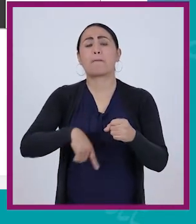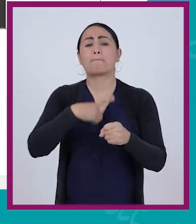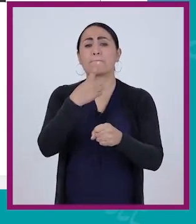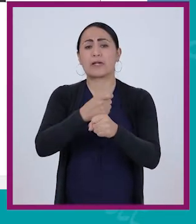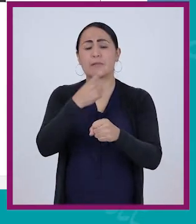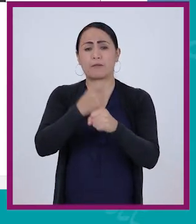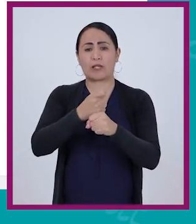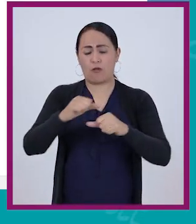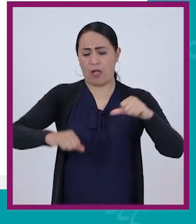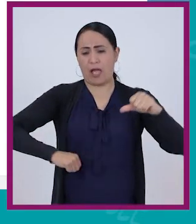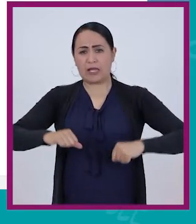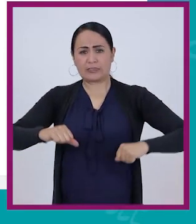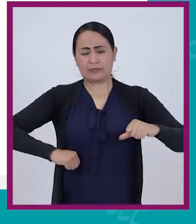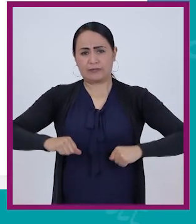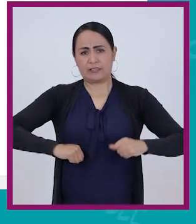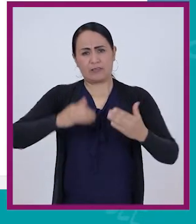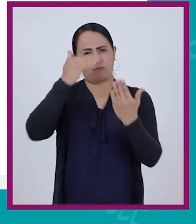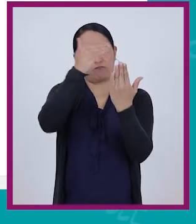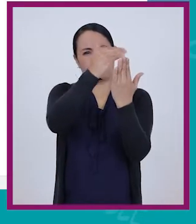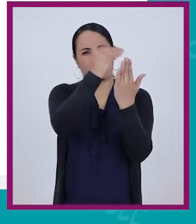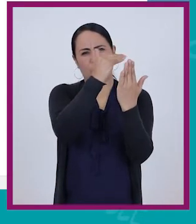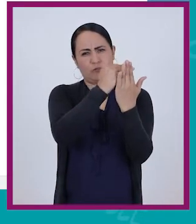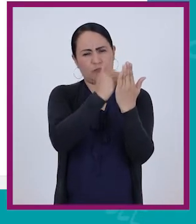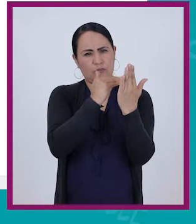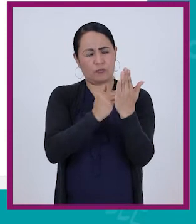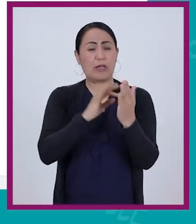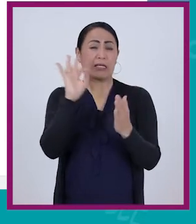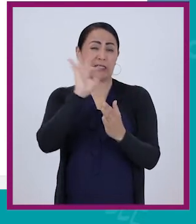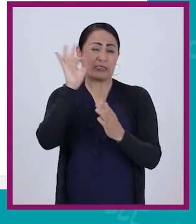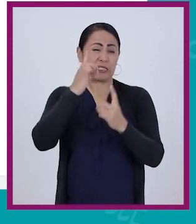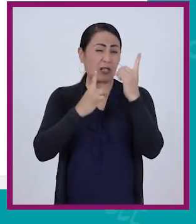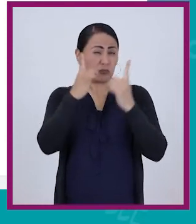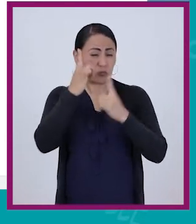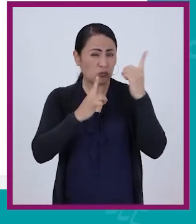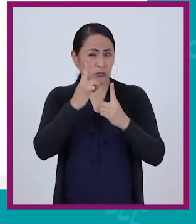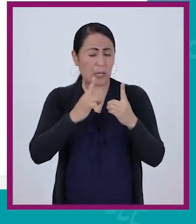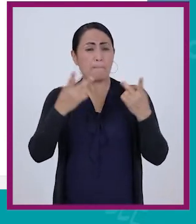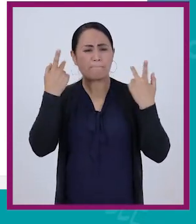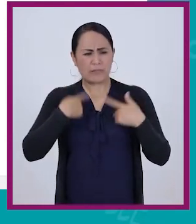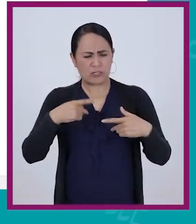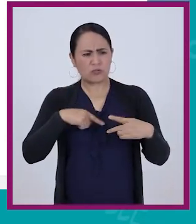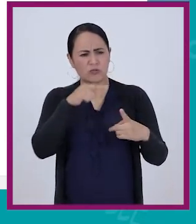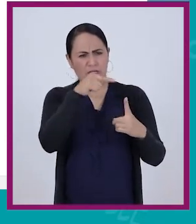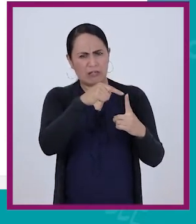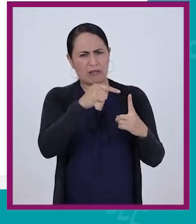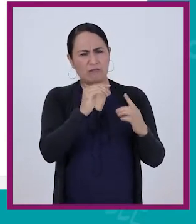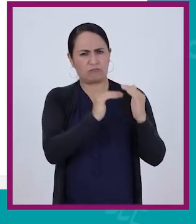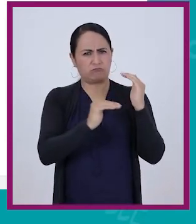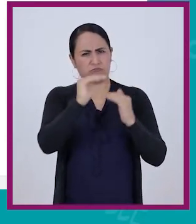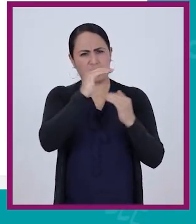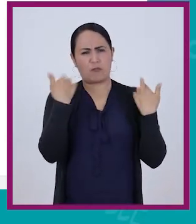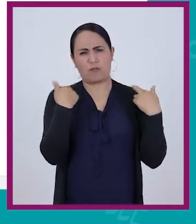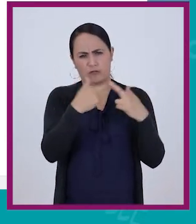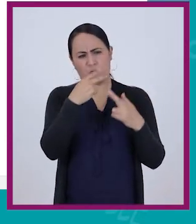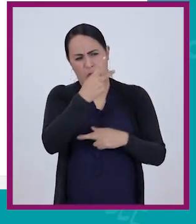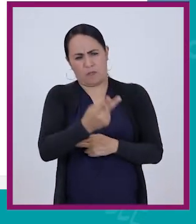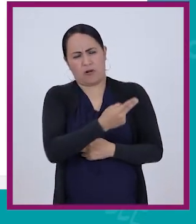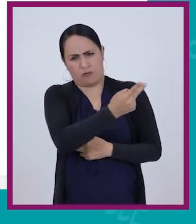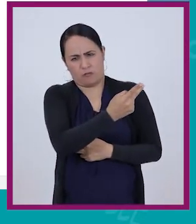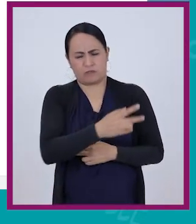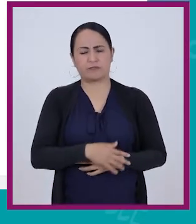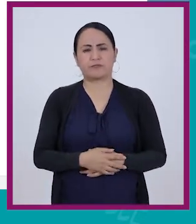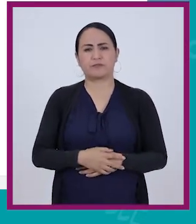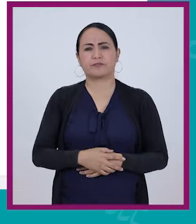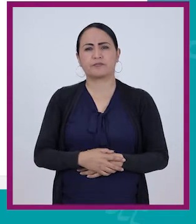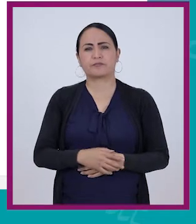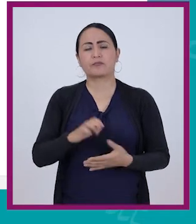Lo primero que hay que hacer es definir todas las actividades que componen el proyecto. Si se tienen dudas, es necesario preguntarle al especialista, en